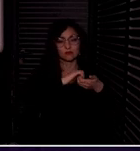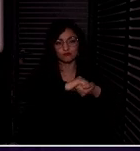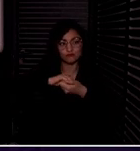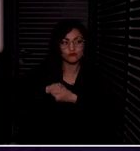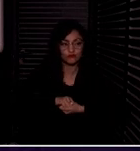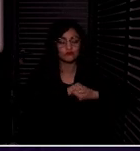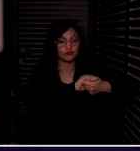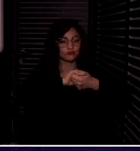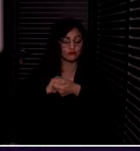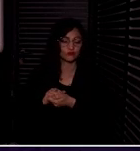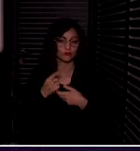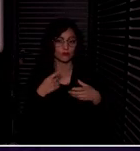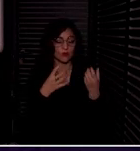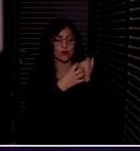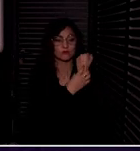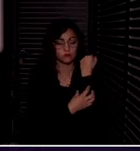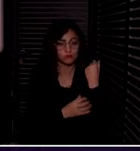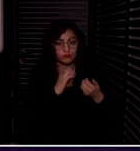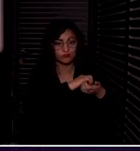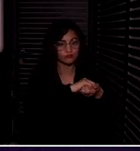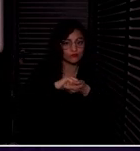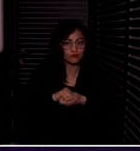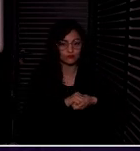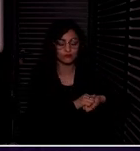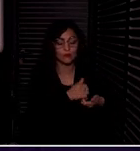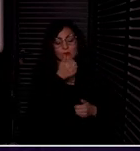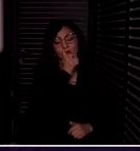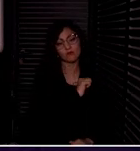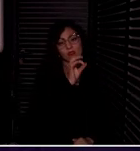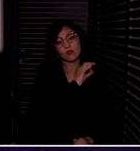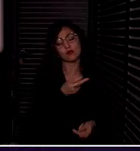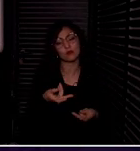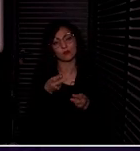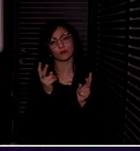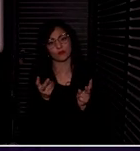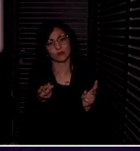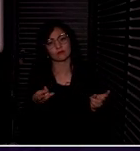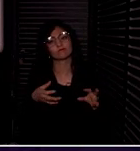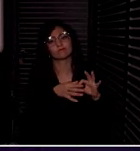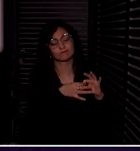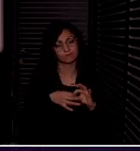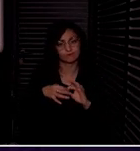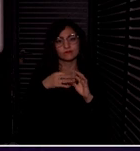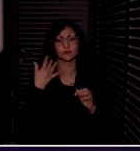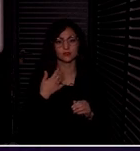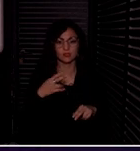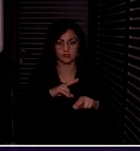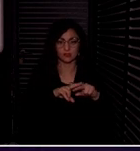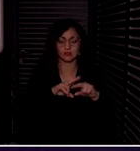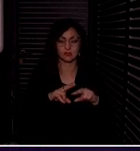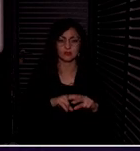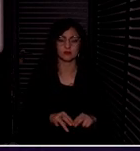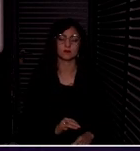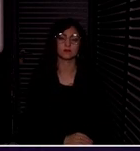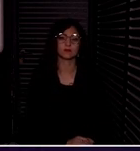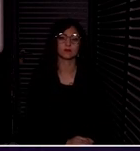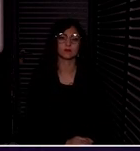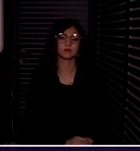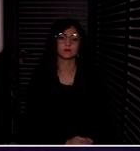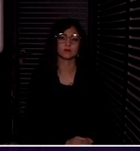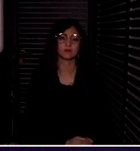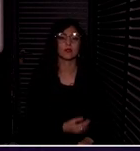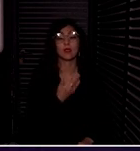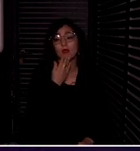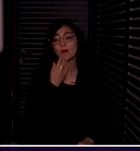operadores dentro del propio mercado, tanto públicos como privados, es un elemento importante que tienen que establecer. Y, evidentemente, imponer